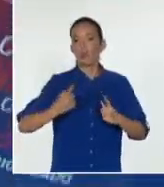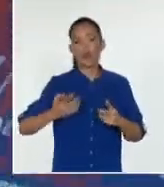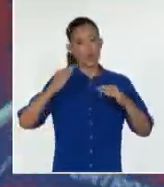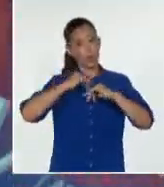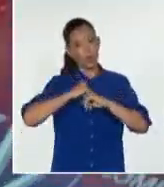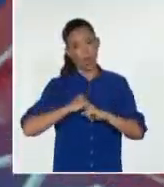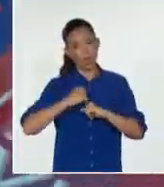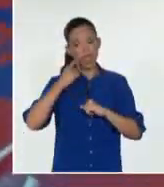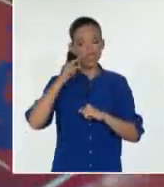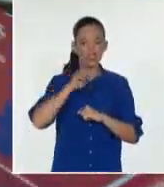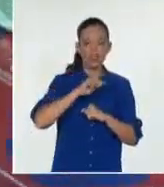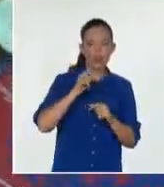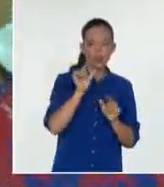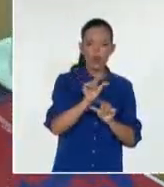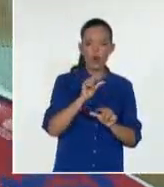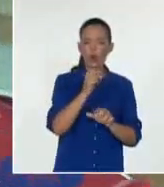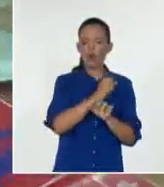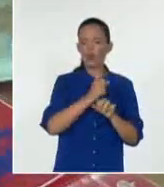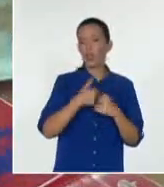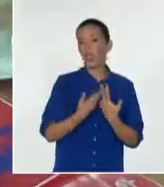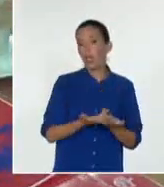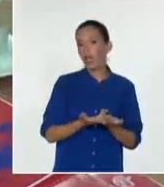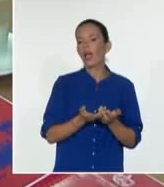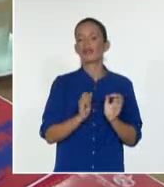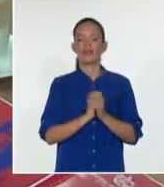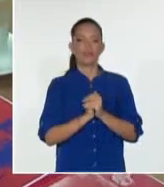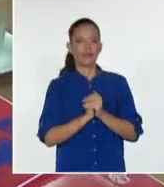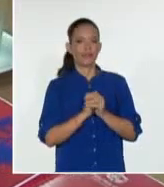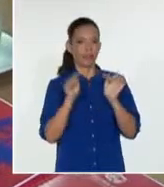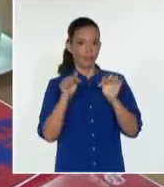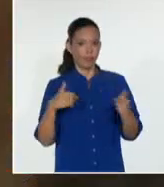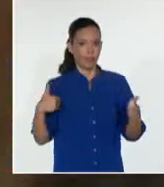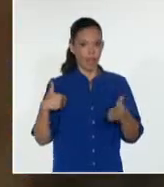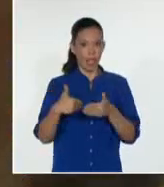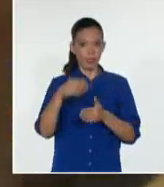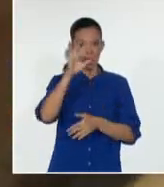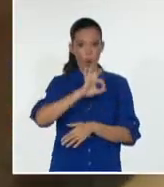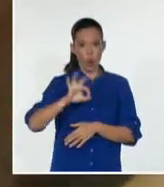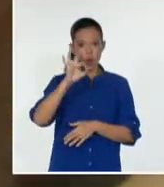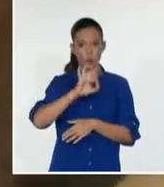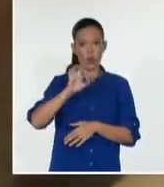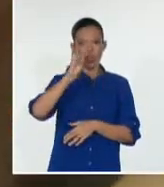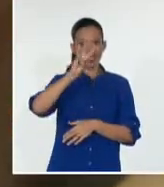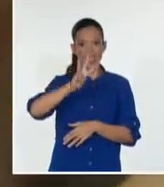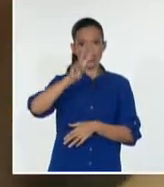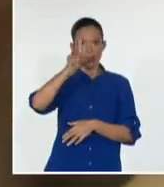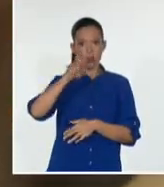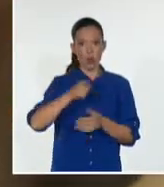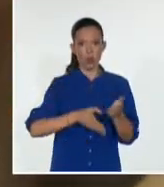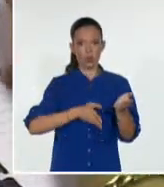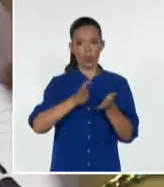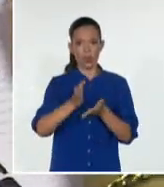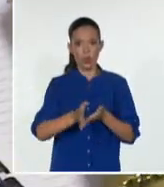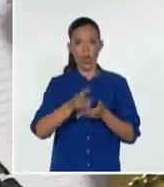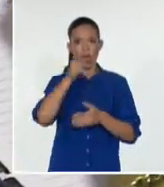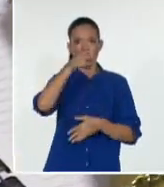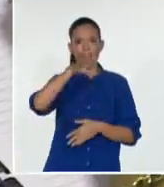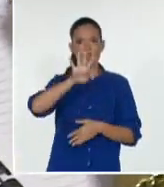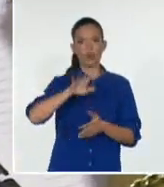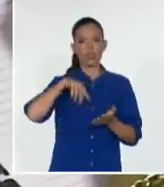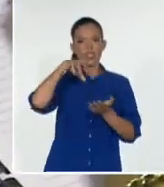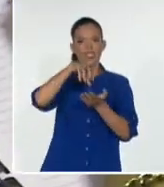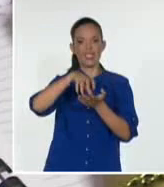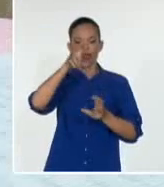hasta el 31 de octubre en este territorio del país se llevarán a cabo 14 acciones de control en seis municipios donde